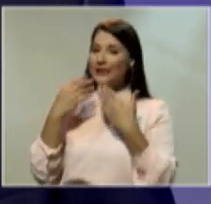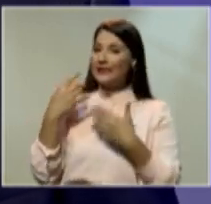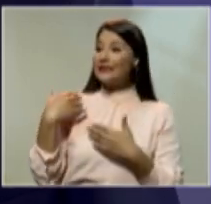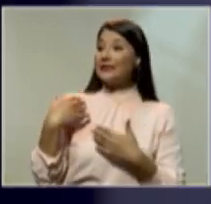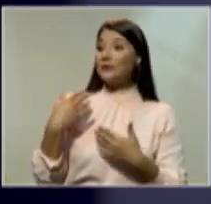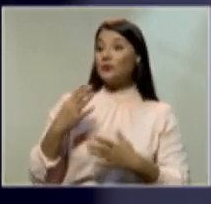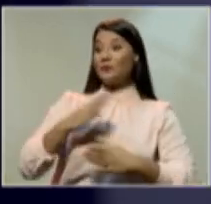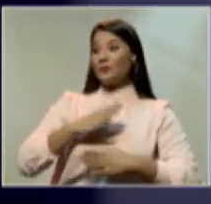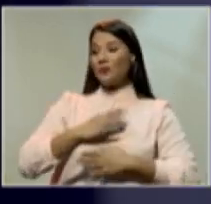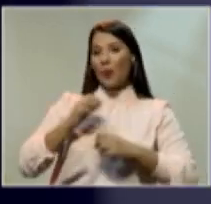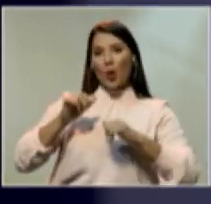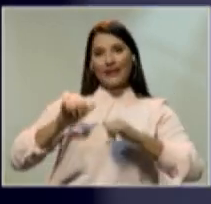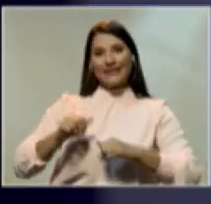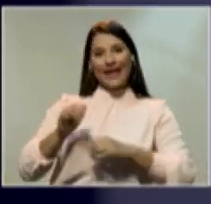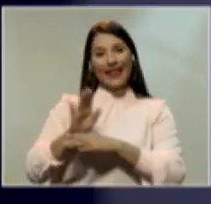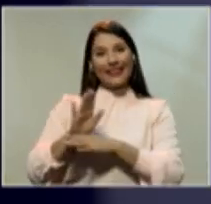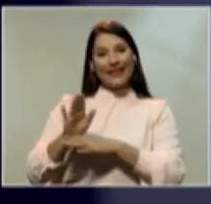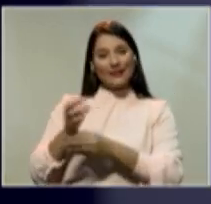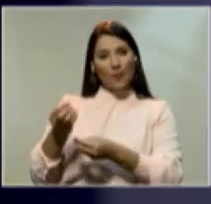pública. Buenísimo.